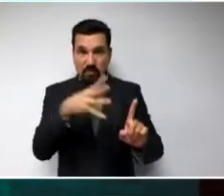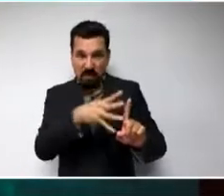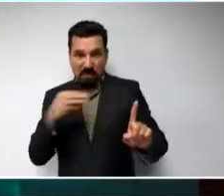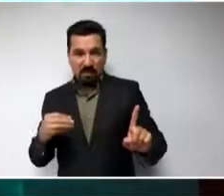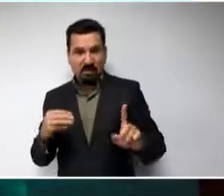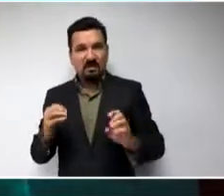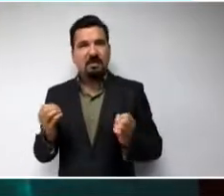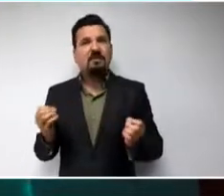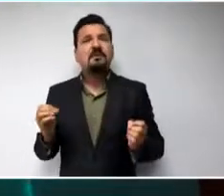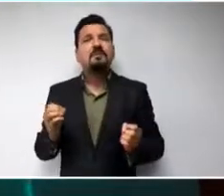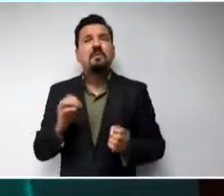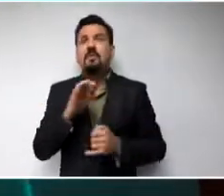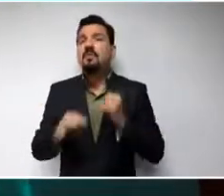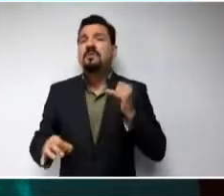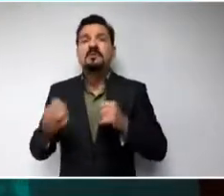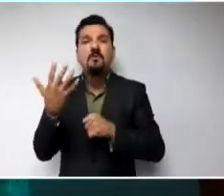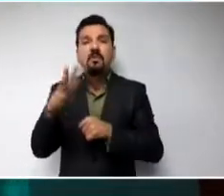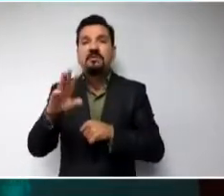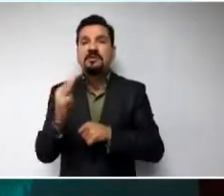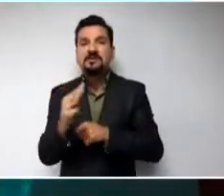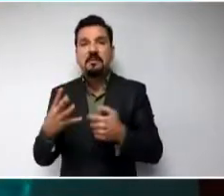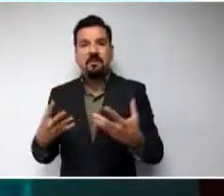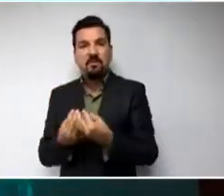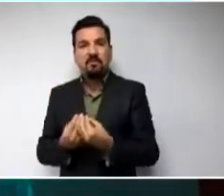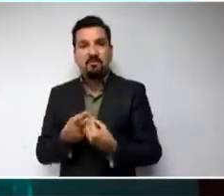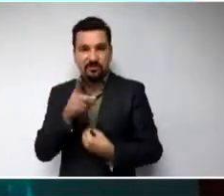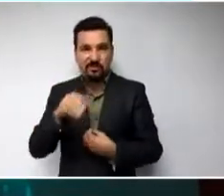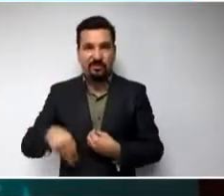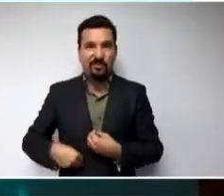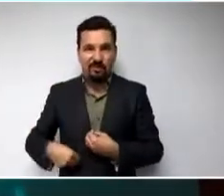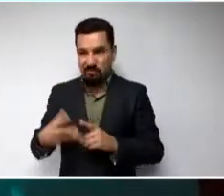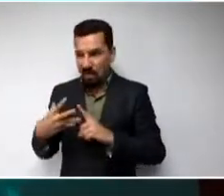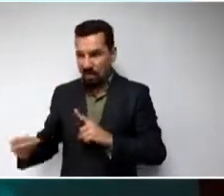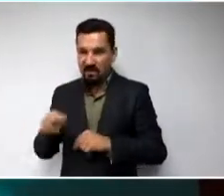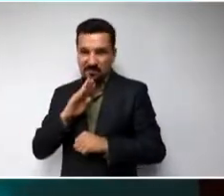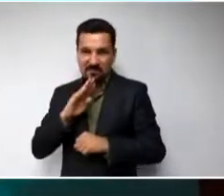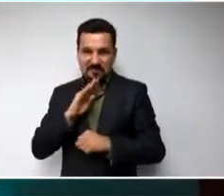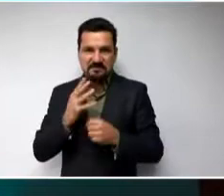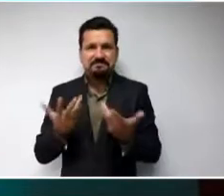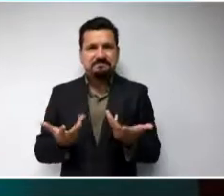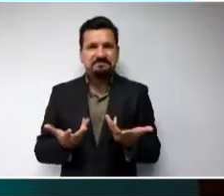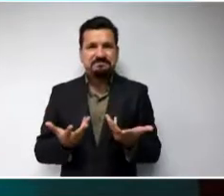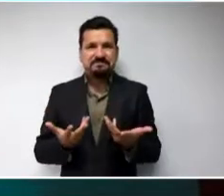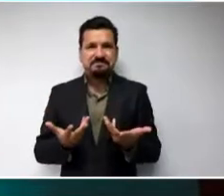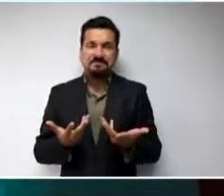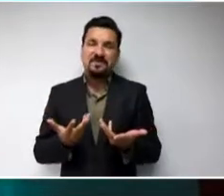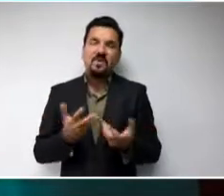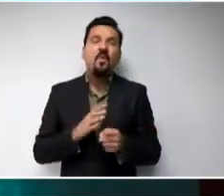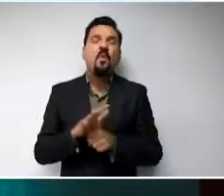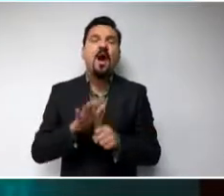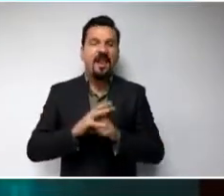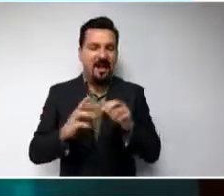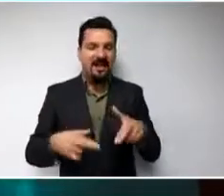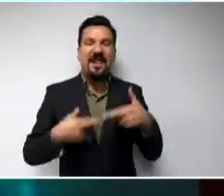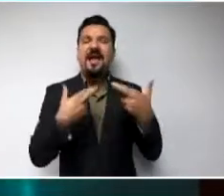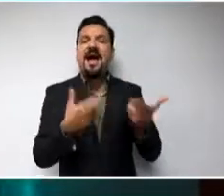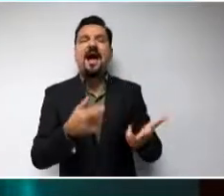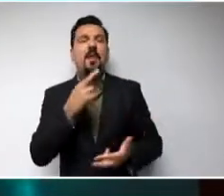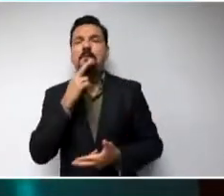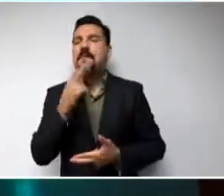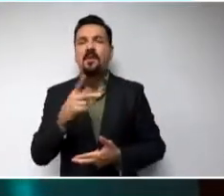último 10 de mayo que pasan juntos el mejor regalo que le puedes dar esta vez